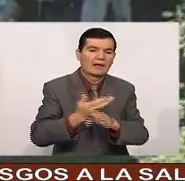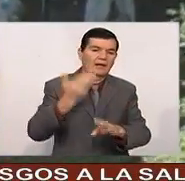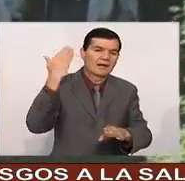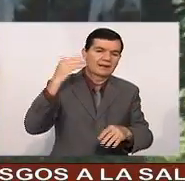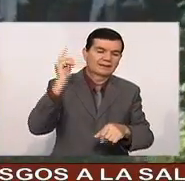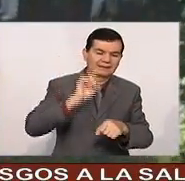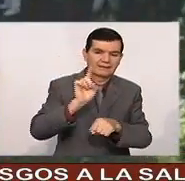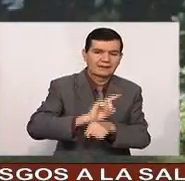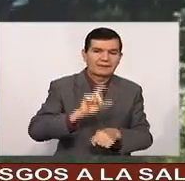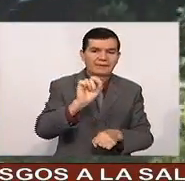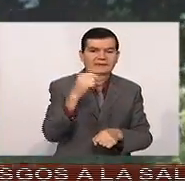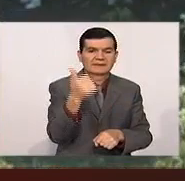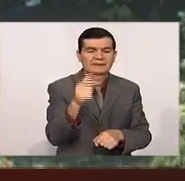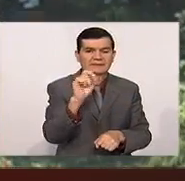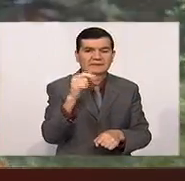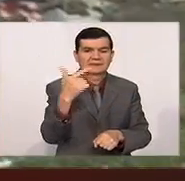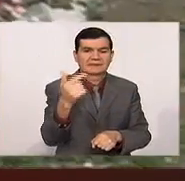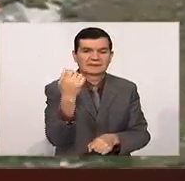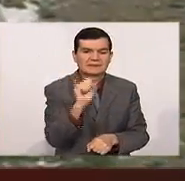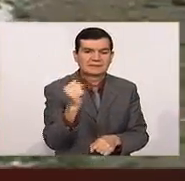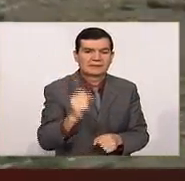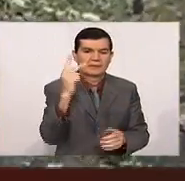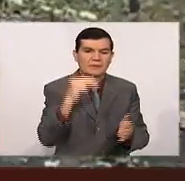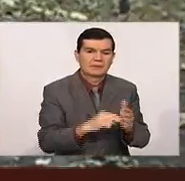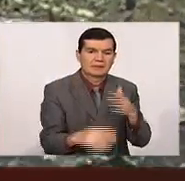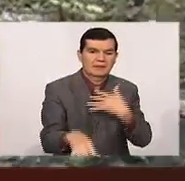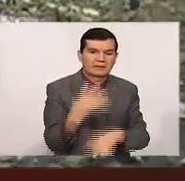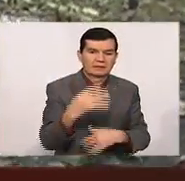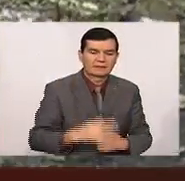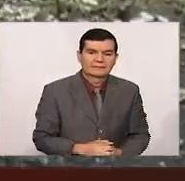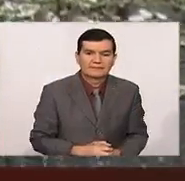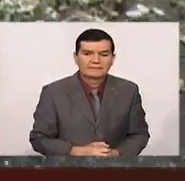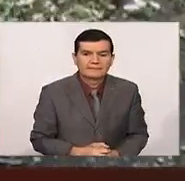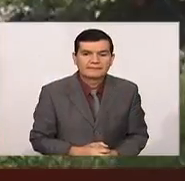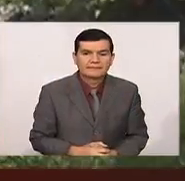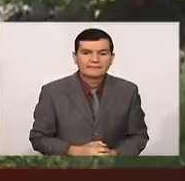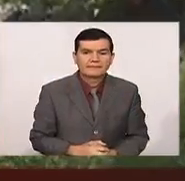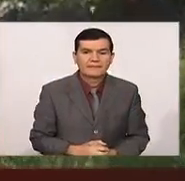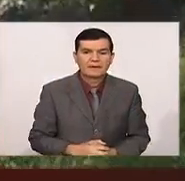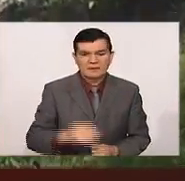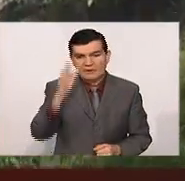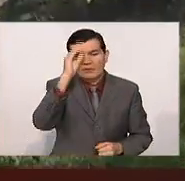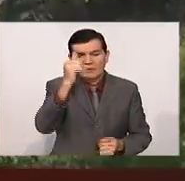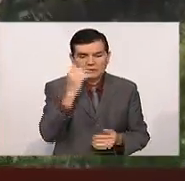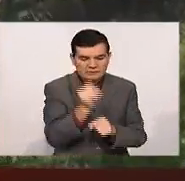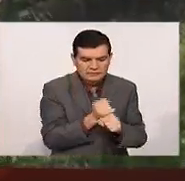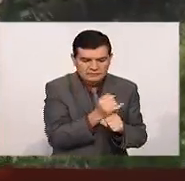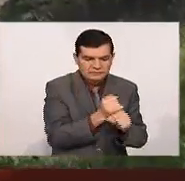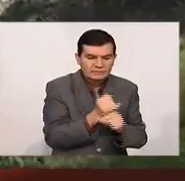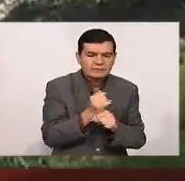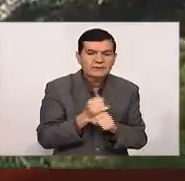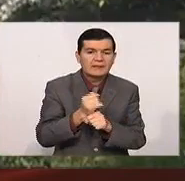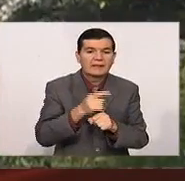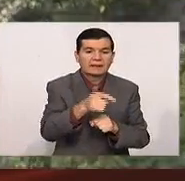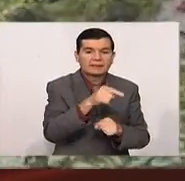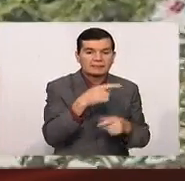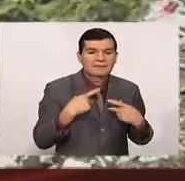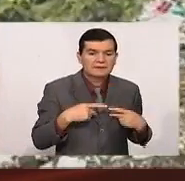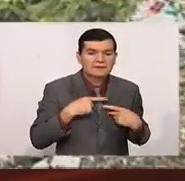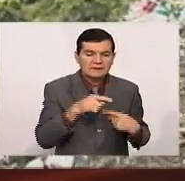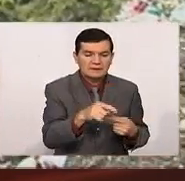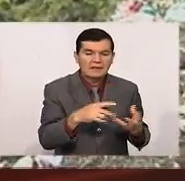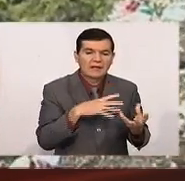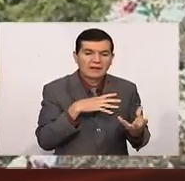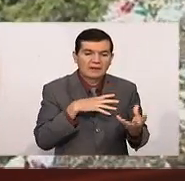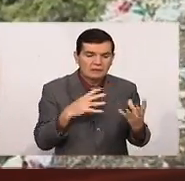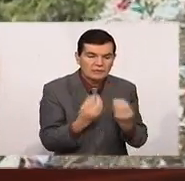ese municipio el 26 y 27 de septiembre de 2014. De acuerdo con las investigaciones, los asegurados